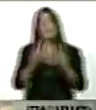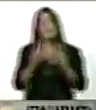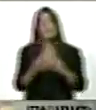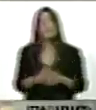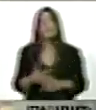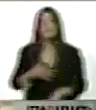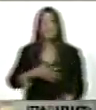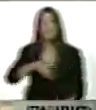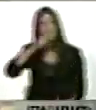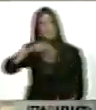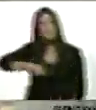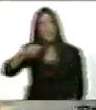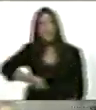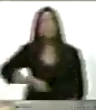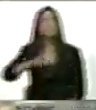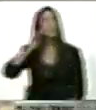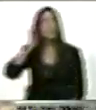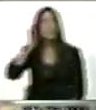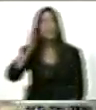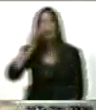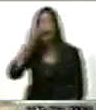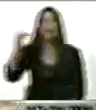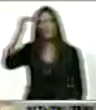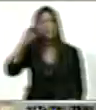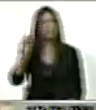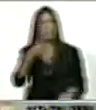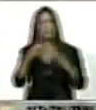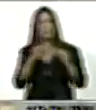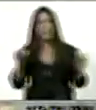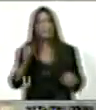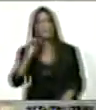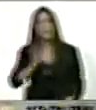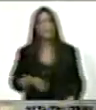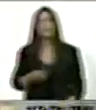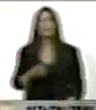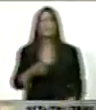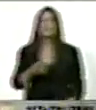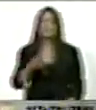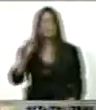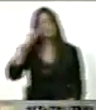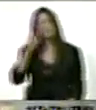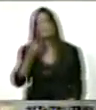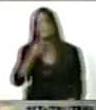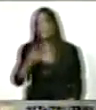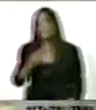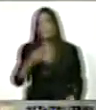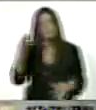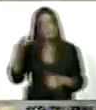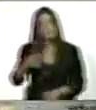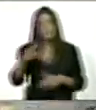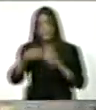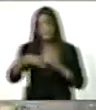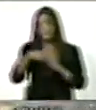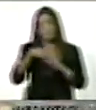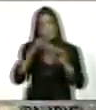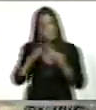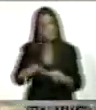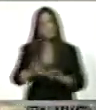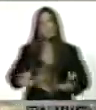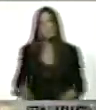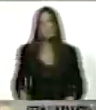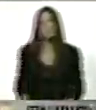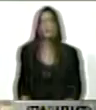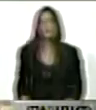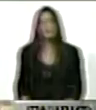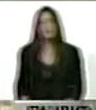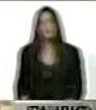somos hombrecitos y mujercitas grandes, hay que tener palabra. Es decir, este